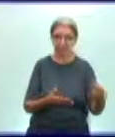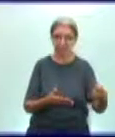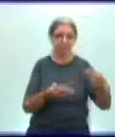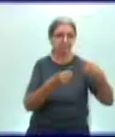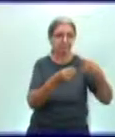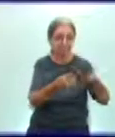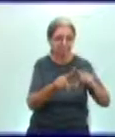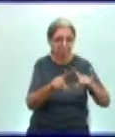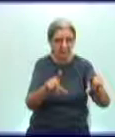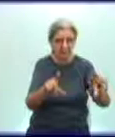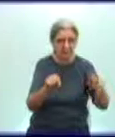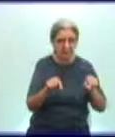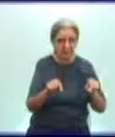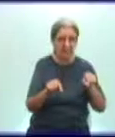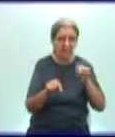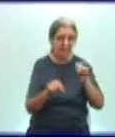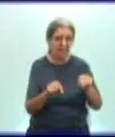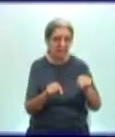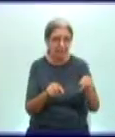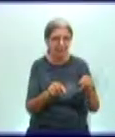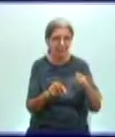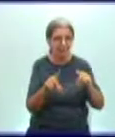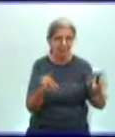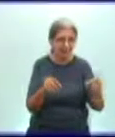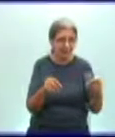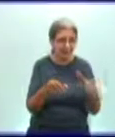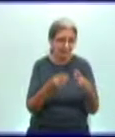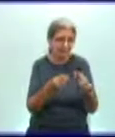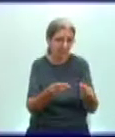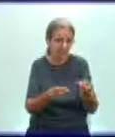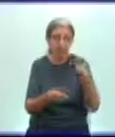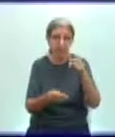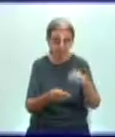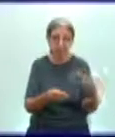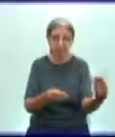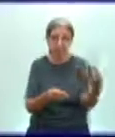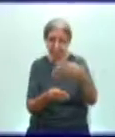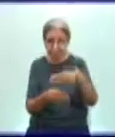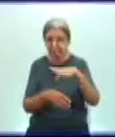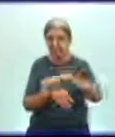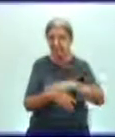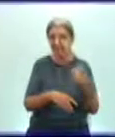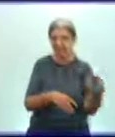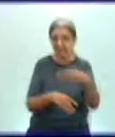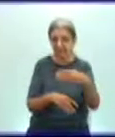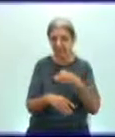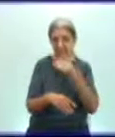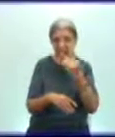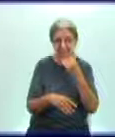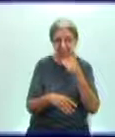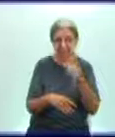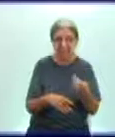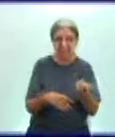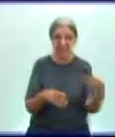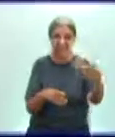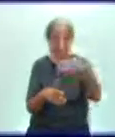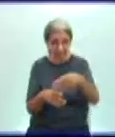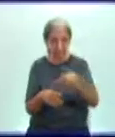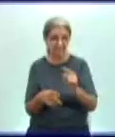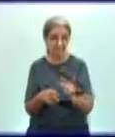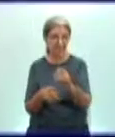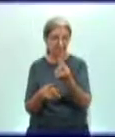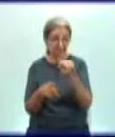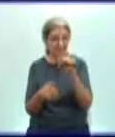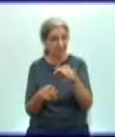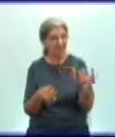él no había ido, se había fugado. Por tanto, usted recuerde que siempre se resuelve primero el vocabulario y luego